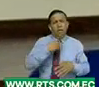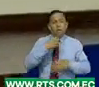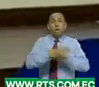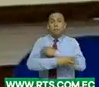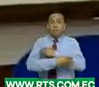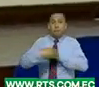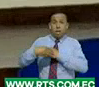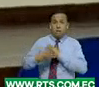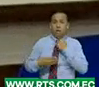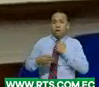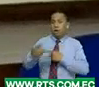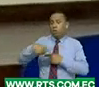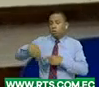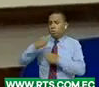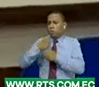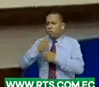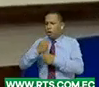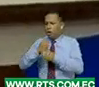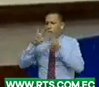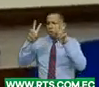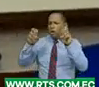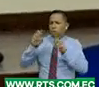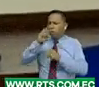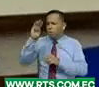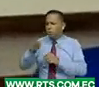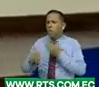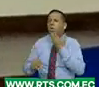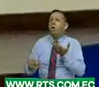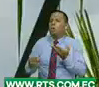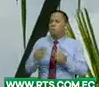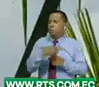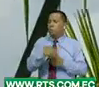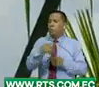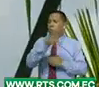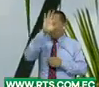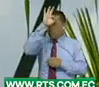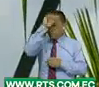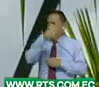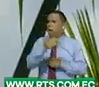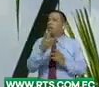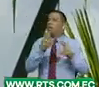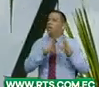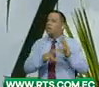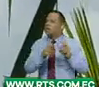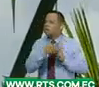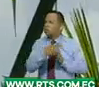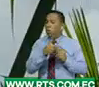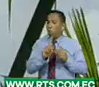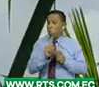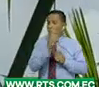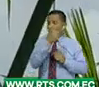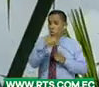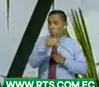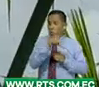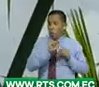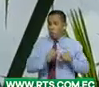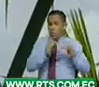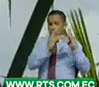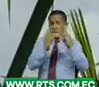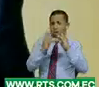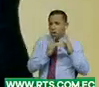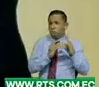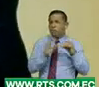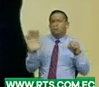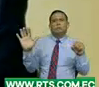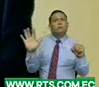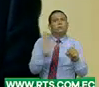de salud pública dieron a conocer que la capacidad de atención del hospital general puyo el único con camas uci está al tope nos han